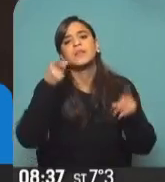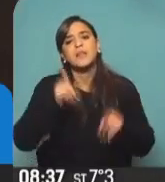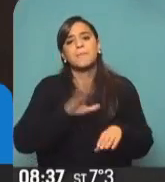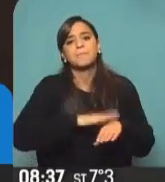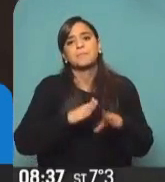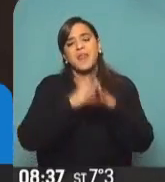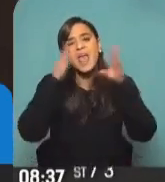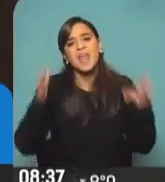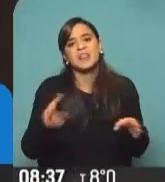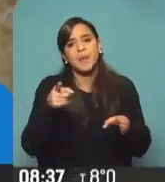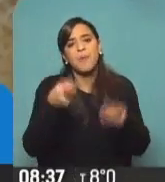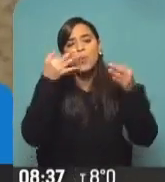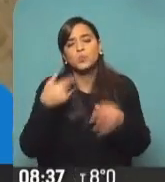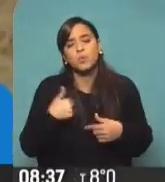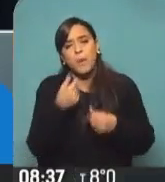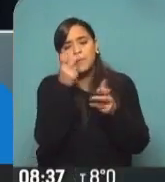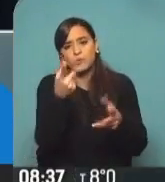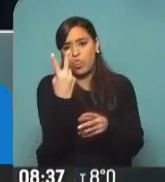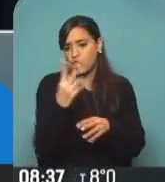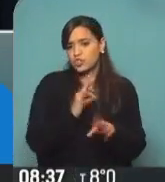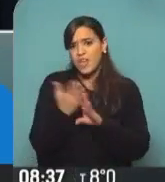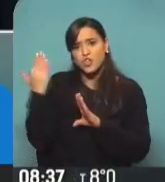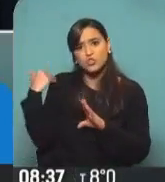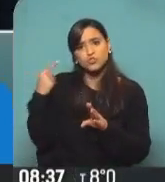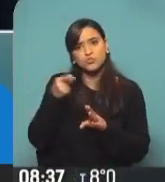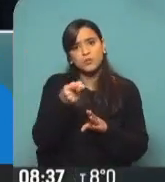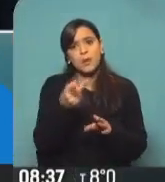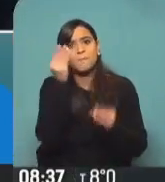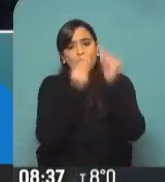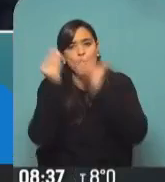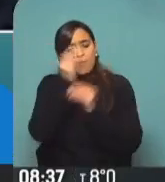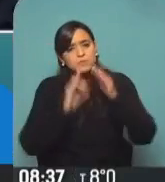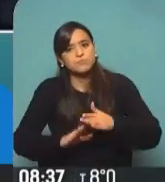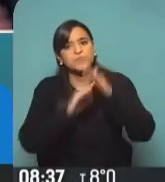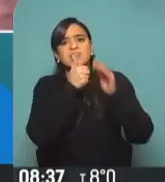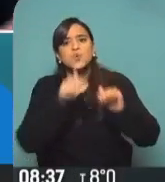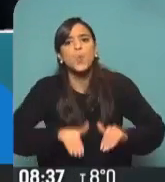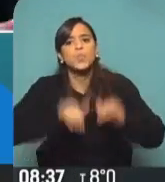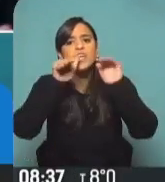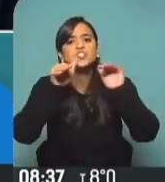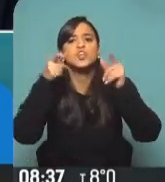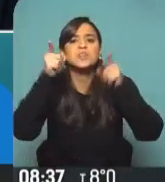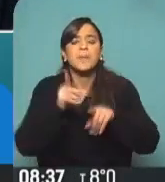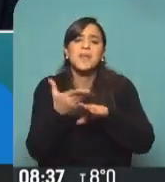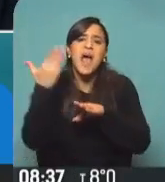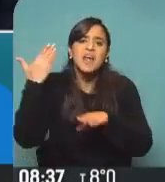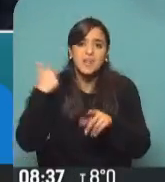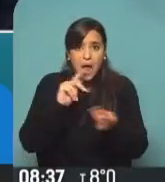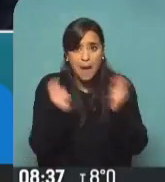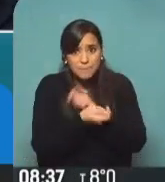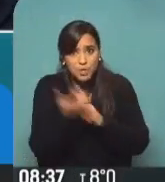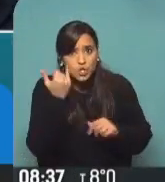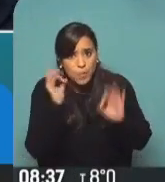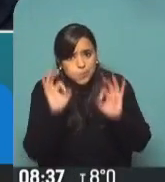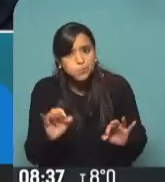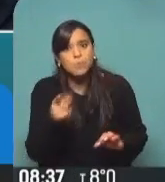maestro del salado como que resultará lo que de hecho hace dos años fue bueno una de las preocupaciones centrales con las inundaciones y también lo había sido antes eso cambio si uno